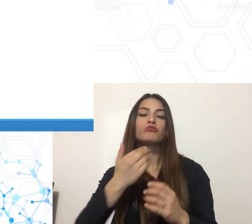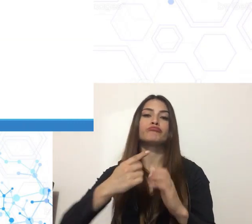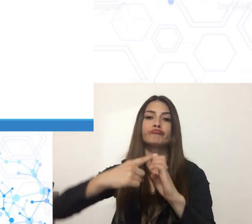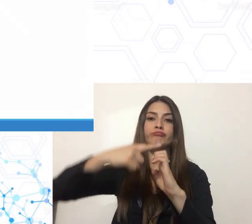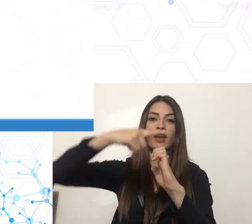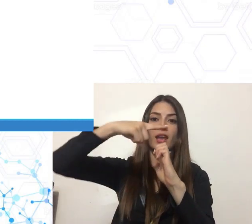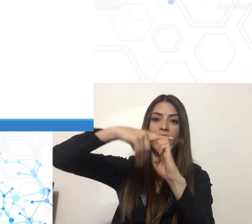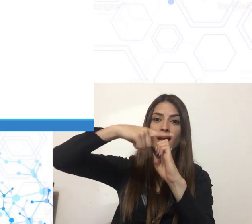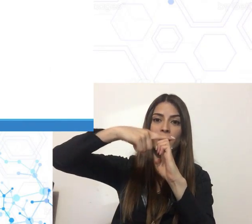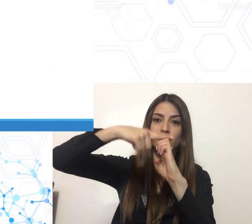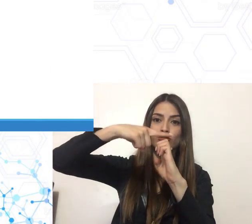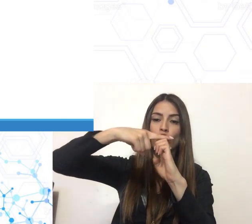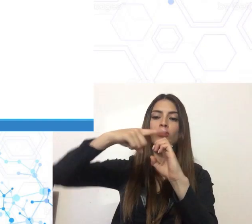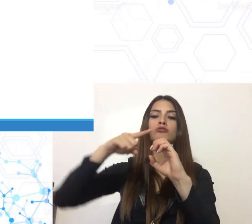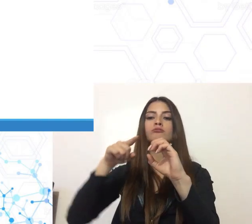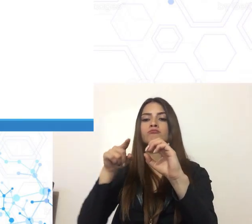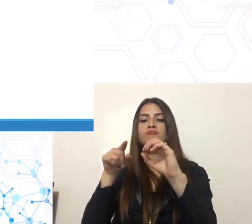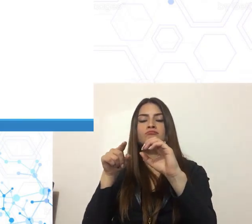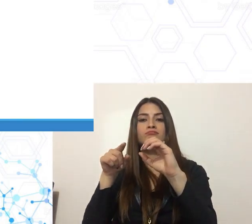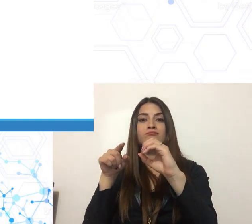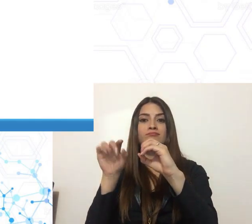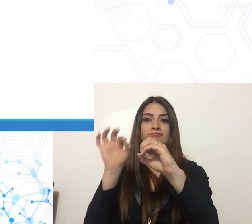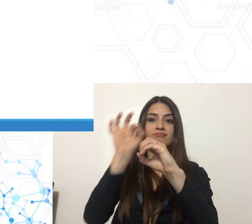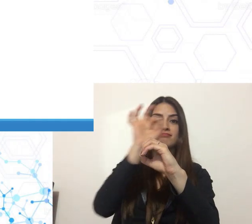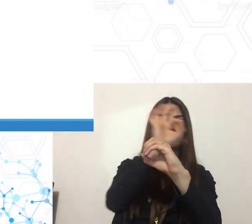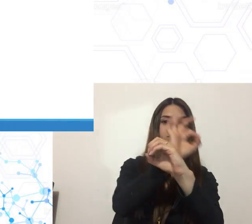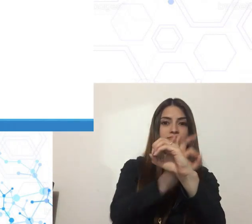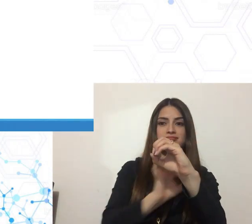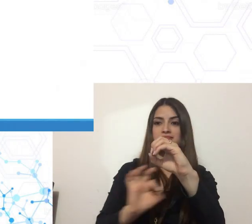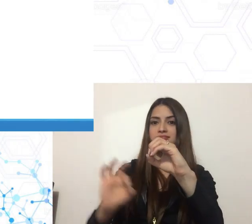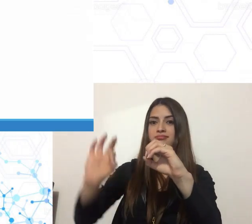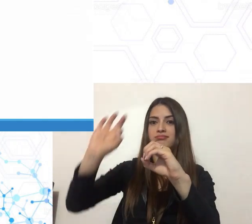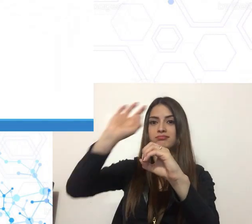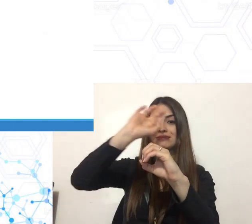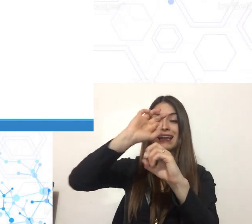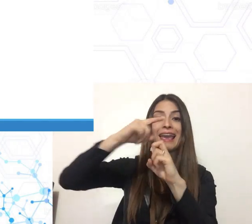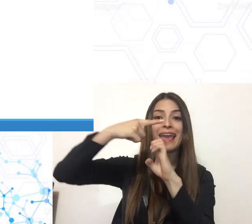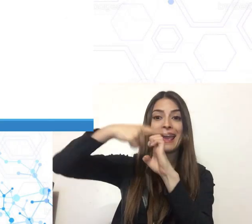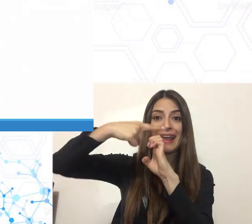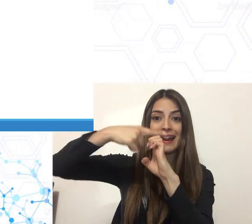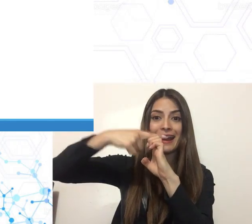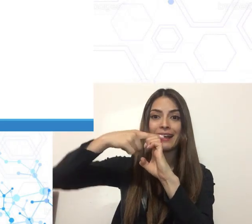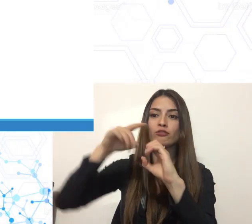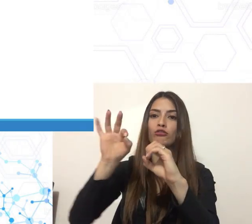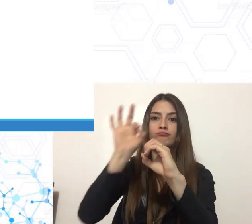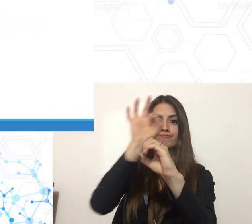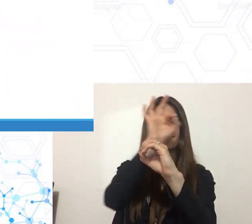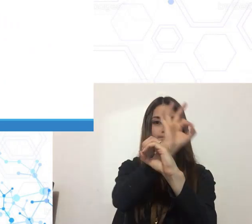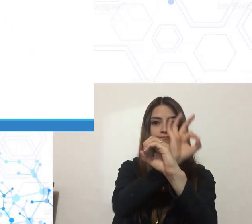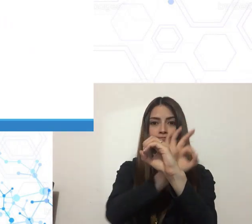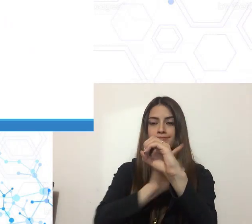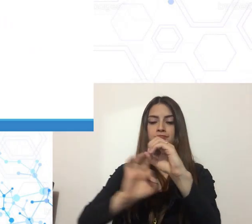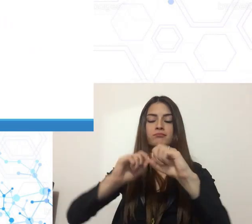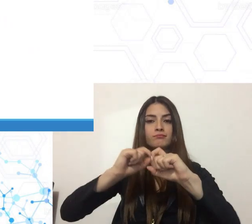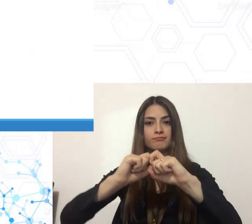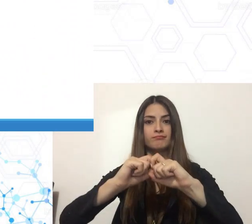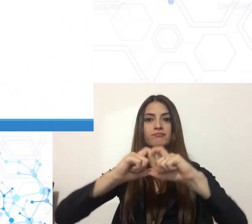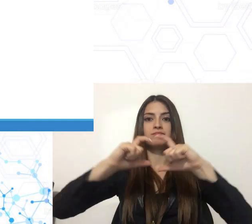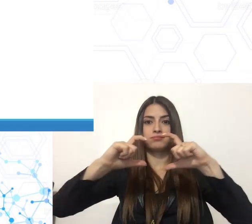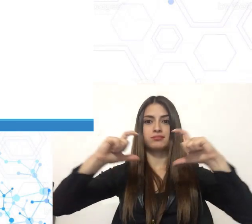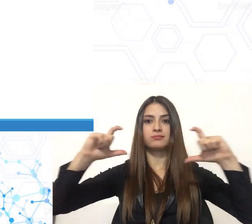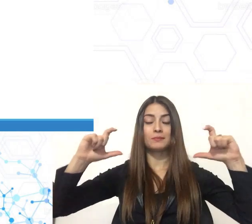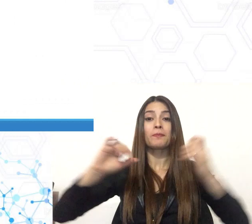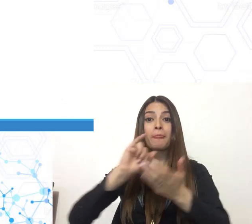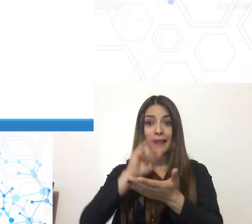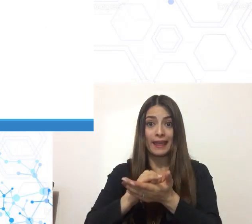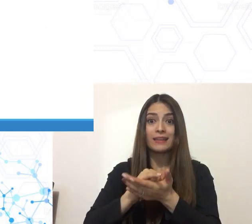ellos, a los que los llamó el cuanto energético. Entonces los electrones se van moviendo alrededor del núcleo en lo que se